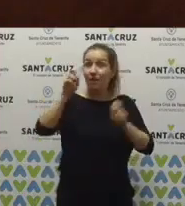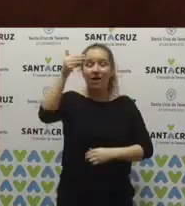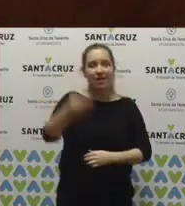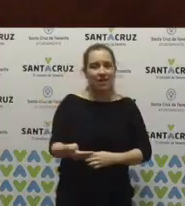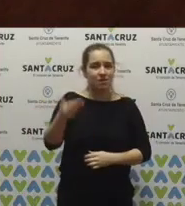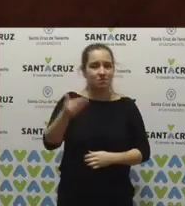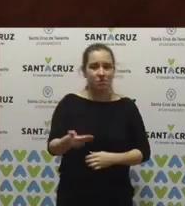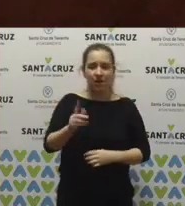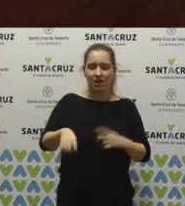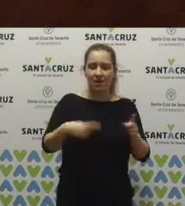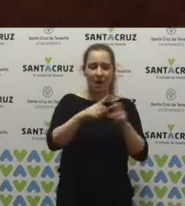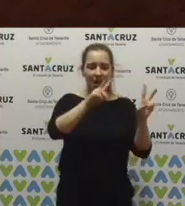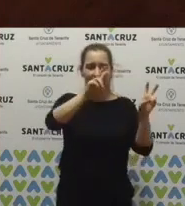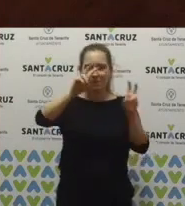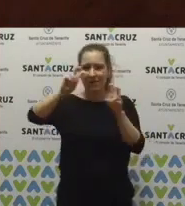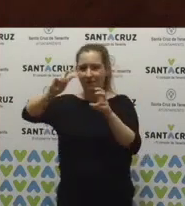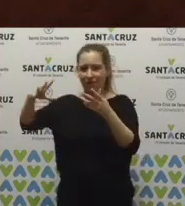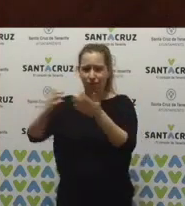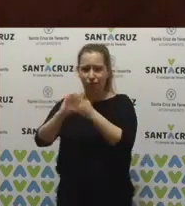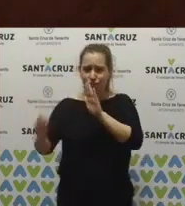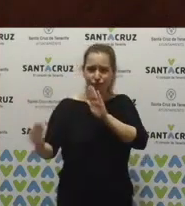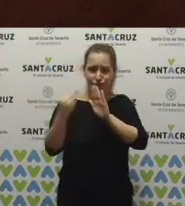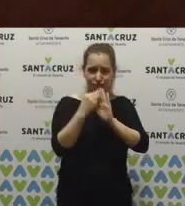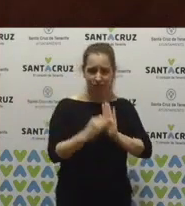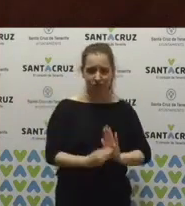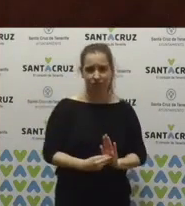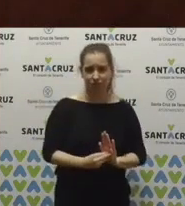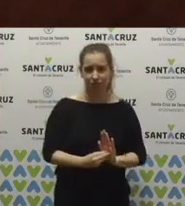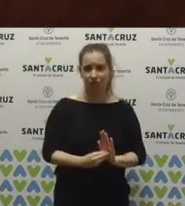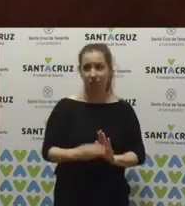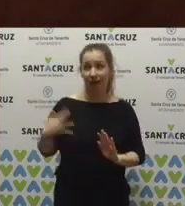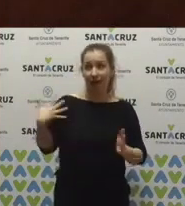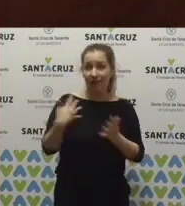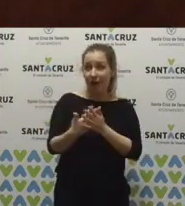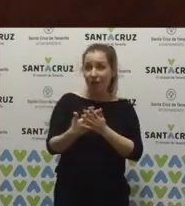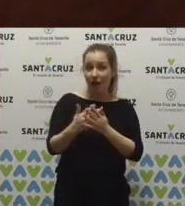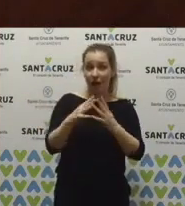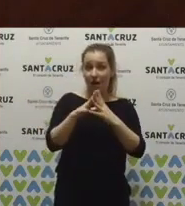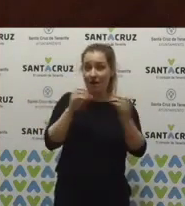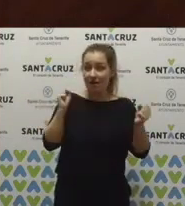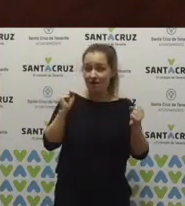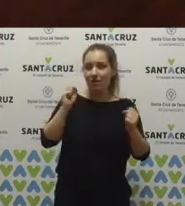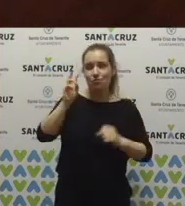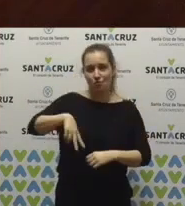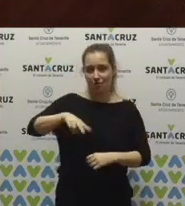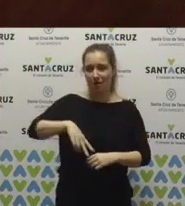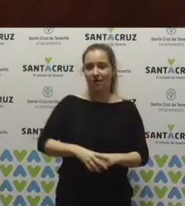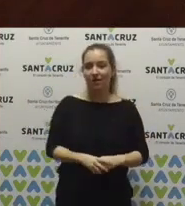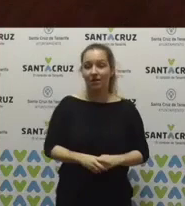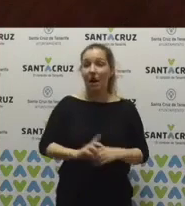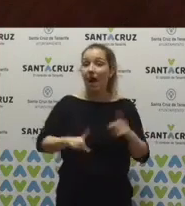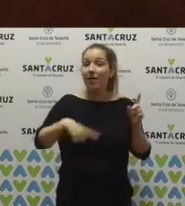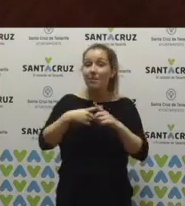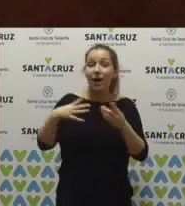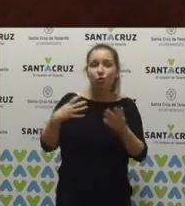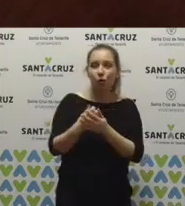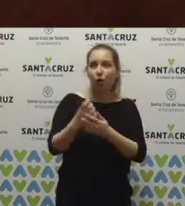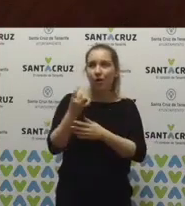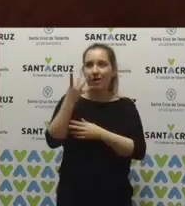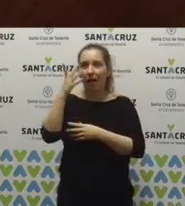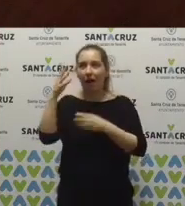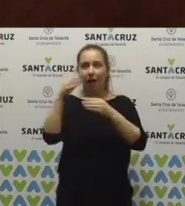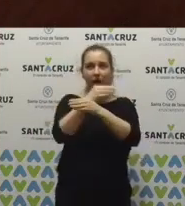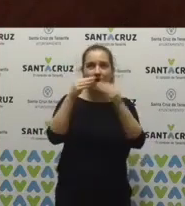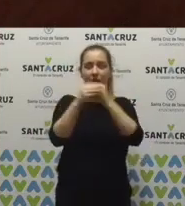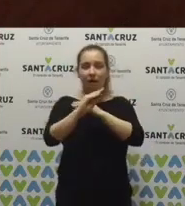que toca tantas materias tantas materias diferentes y donde además partimos casi todos de posiciones diferentes y hemos llegado